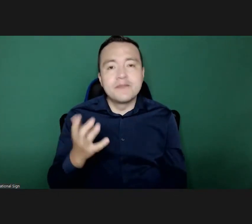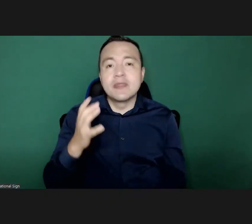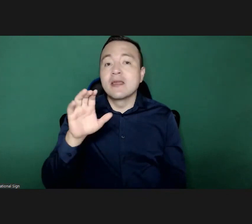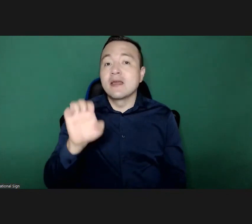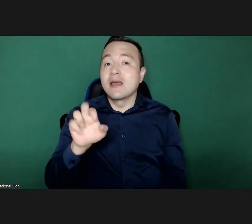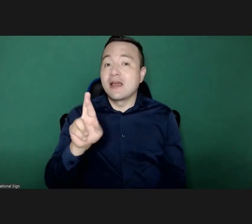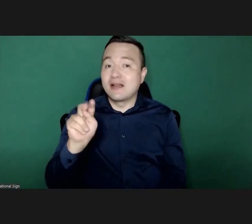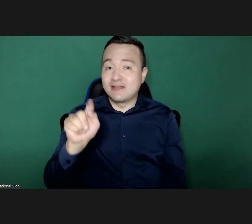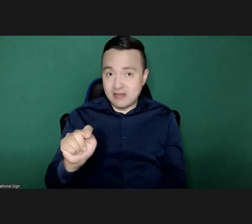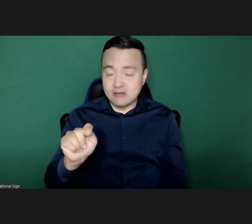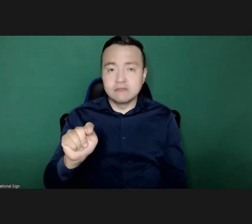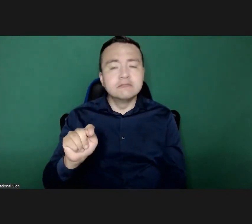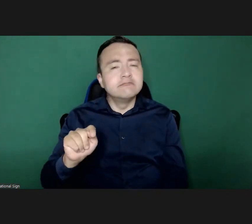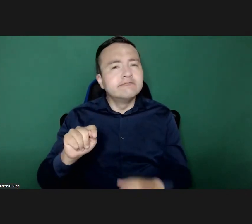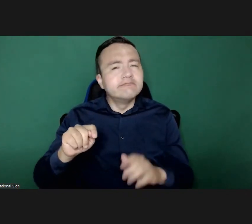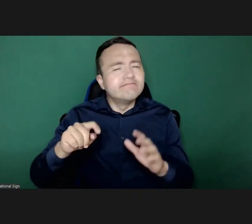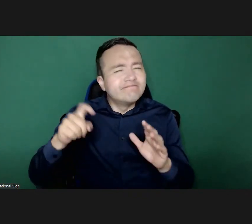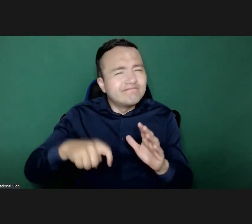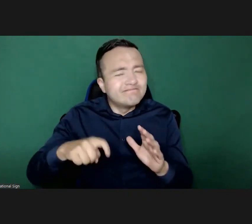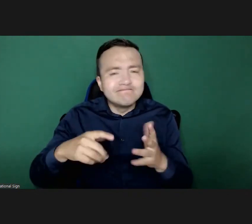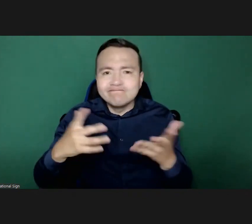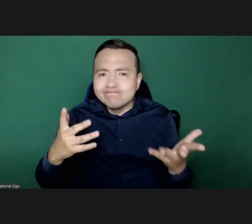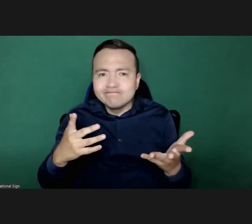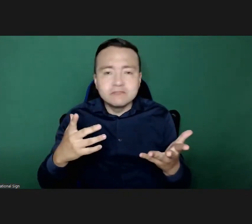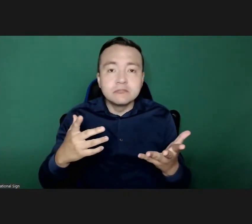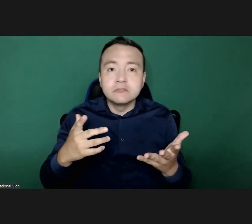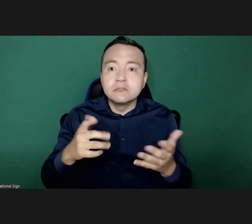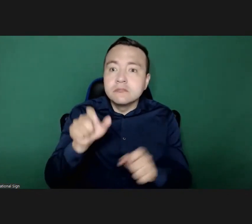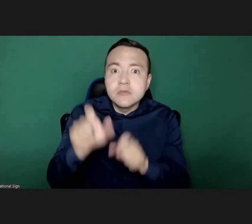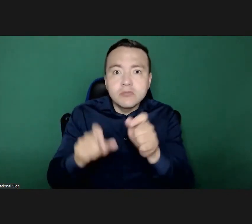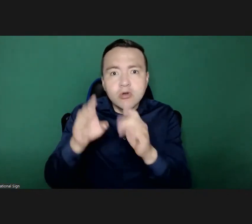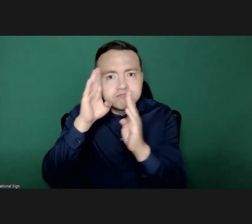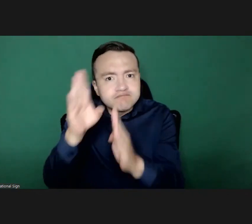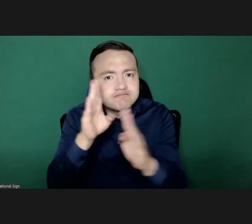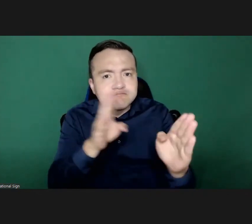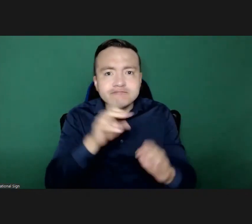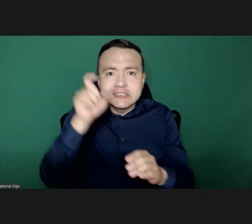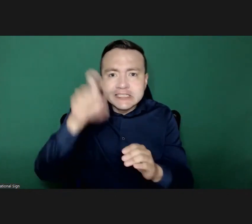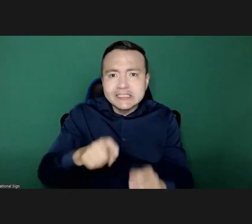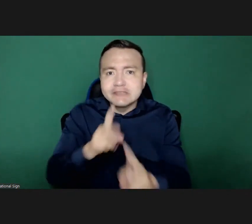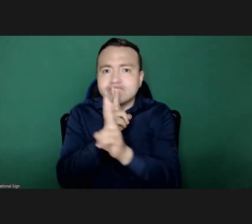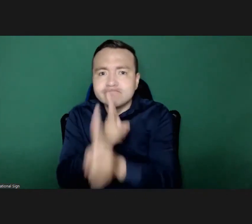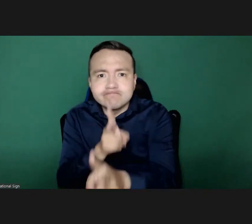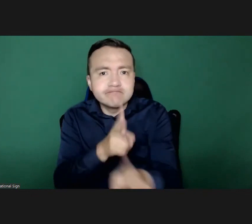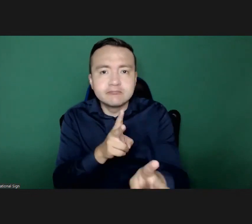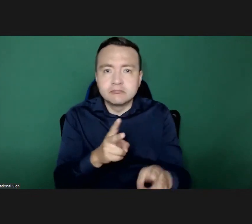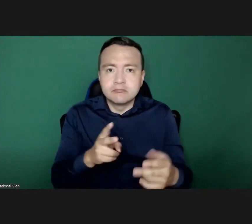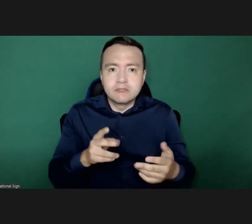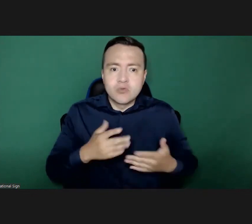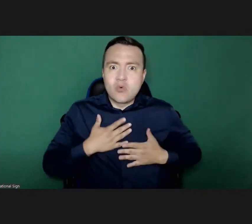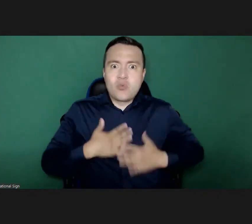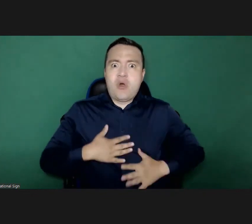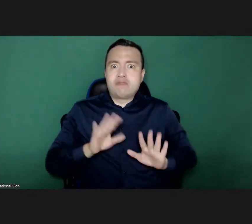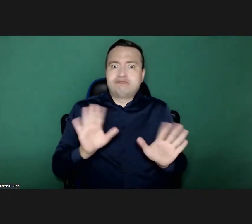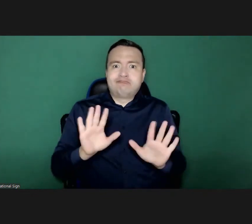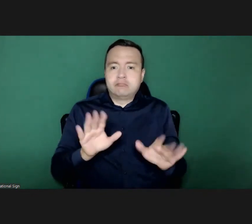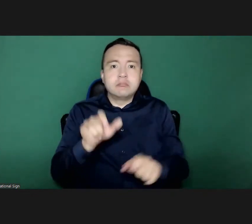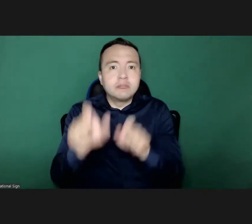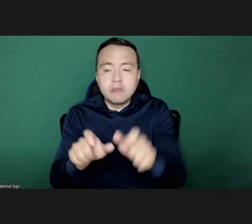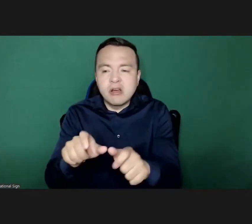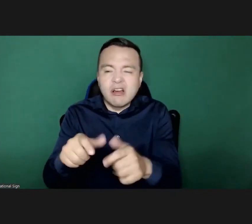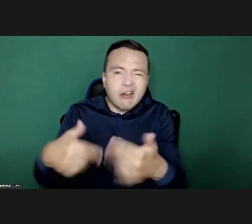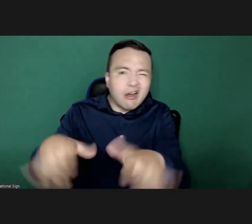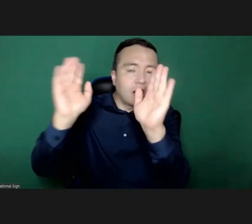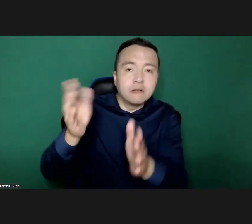para que aquellos que viven con ENT reciban la atención necesaria para evitar muertes prematuras. Este webinario